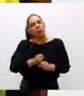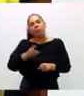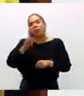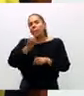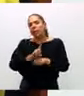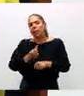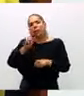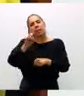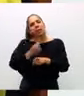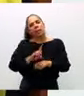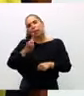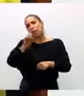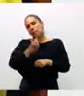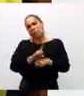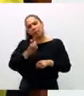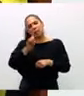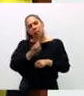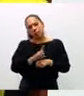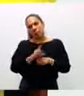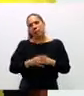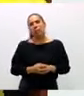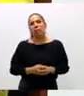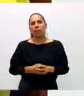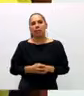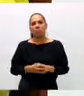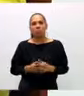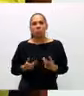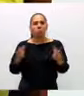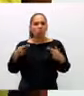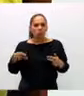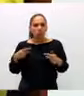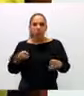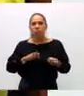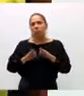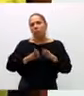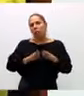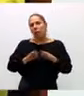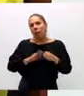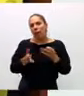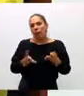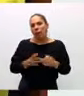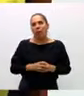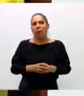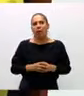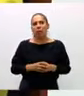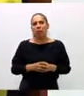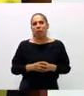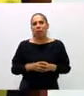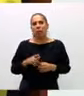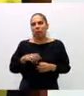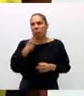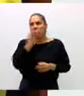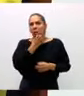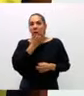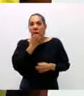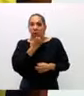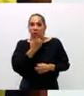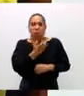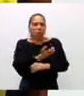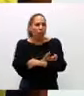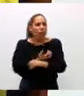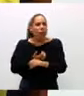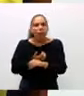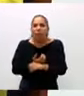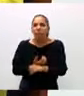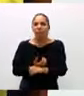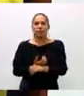personal en la práctica con un modelo a lo mejor de acompañamiento de todo el ciclo escolar, con el apoyo,